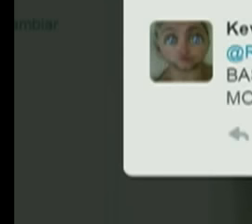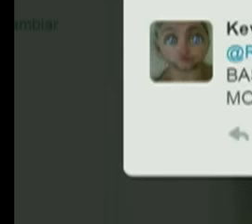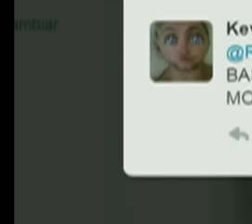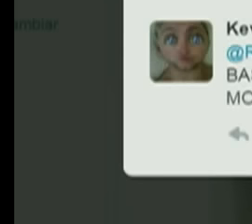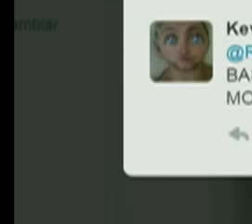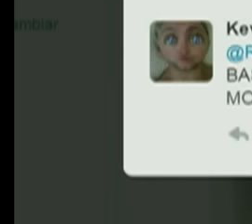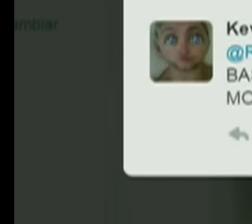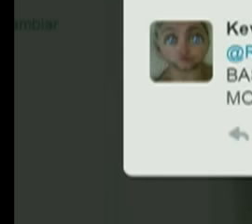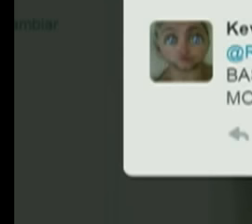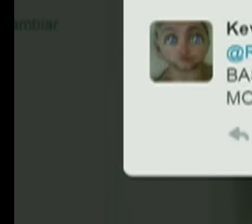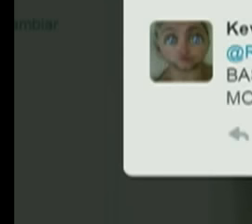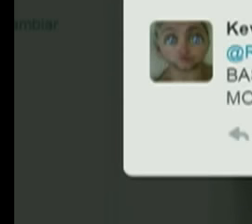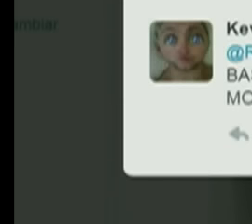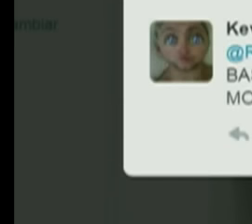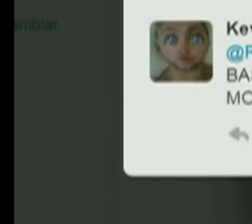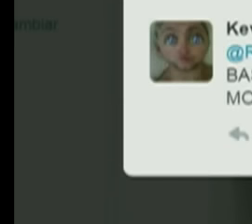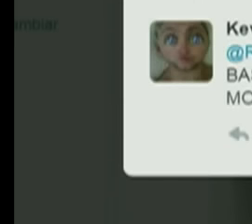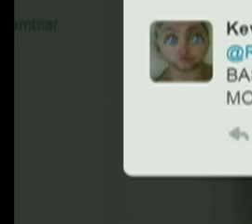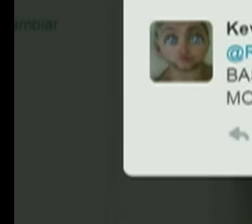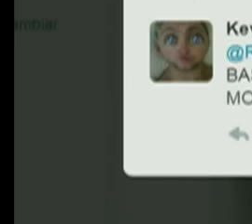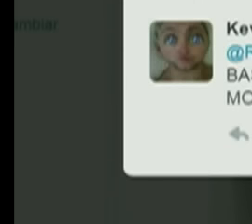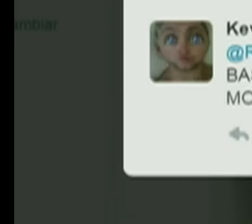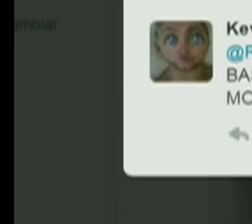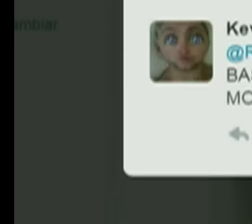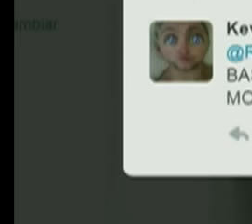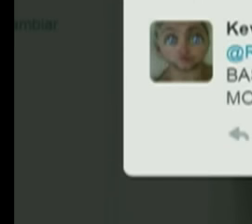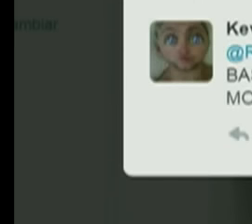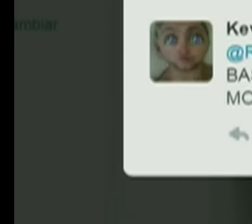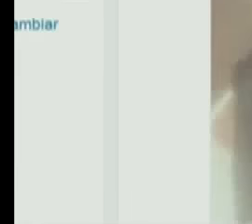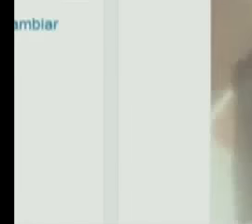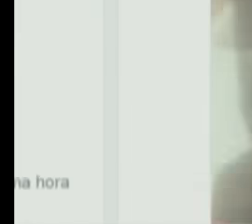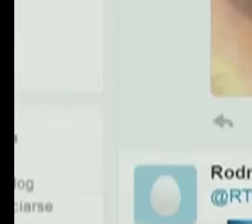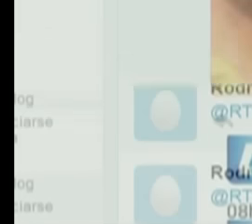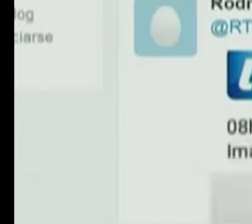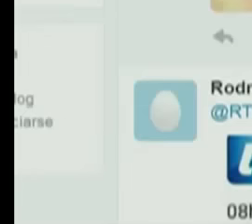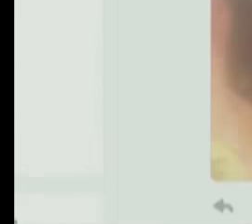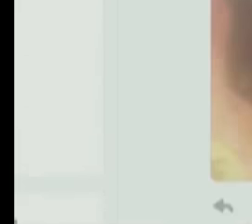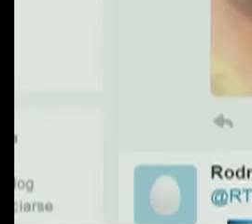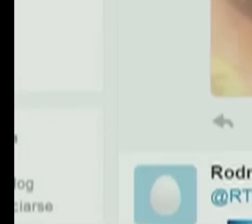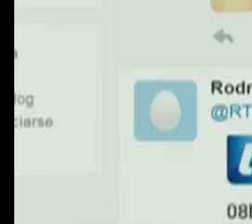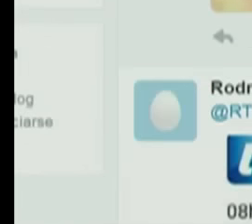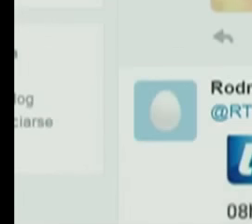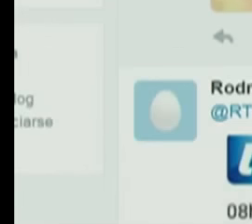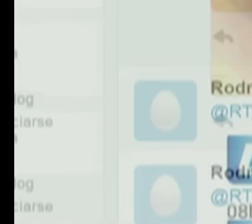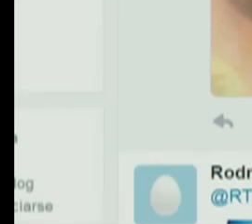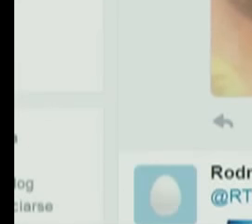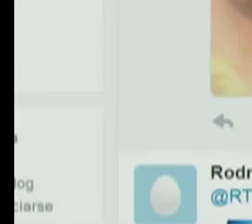molida podrida. Ahí está, en ese sector, en Bastión Popular.